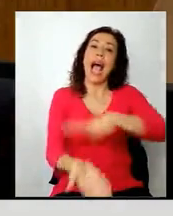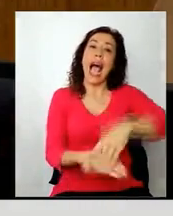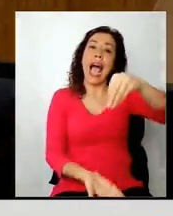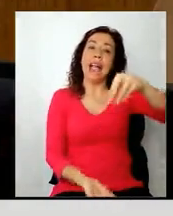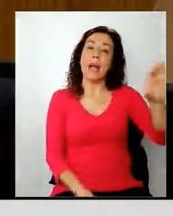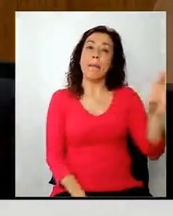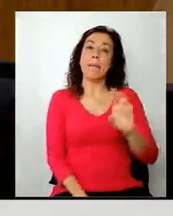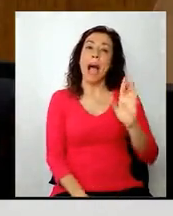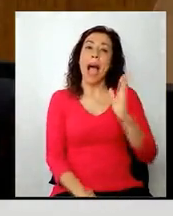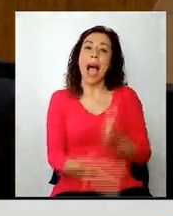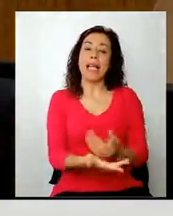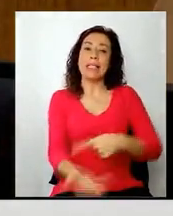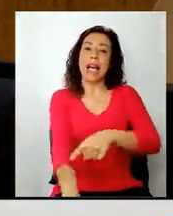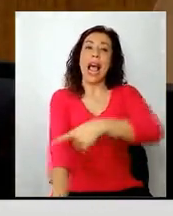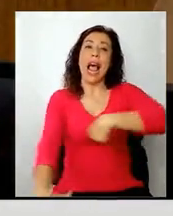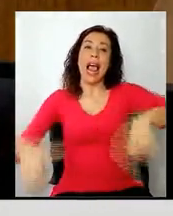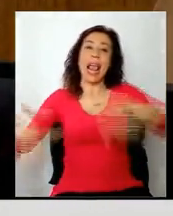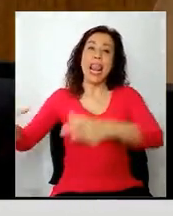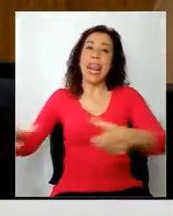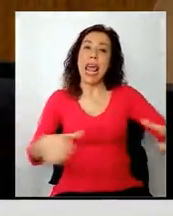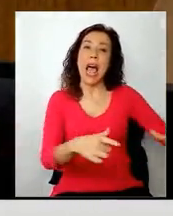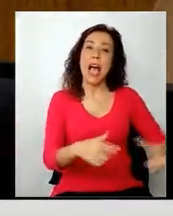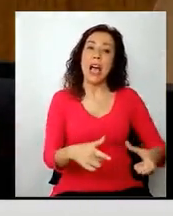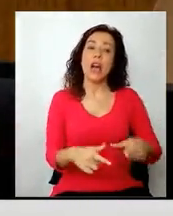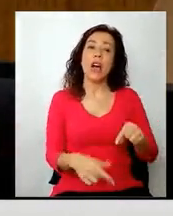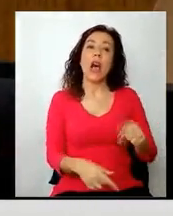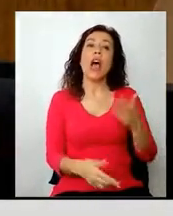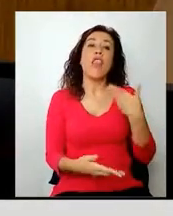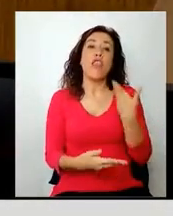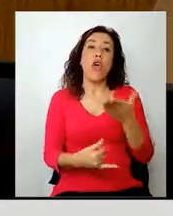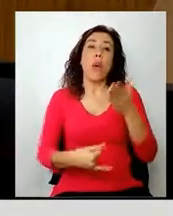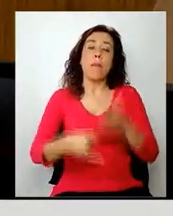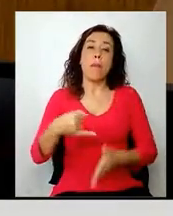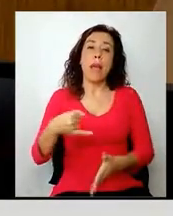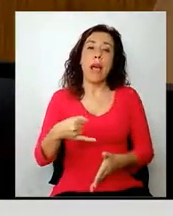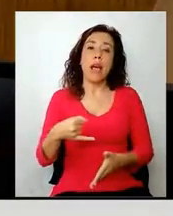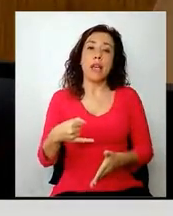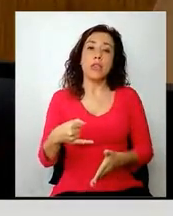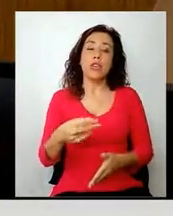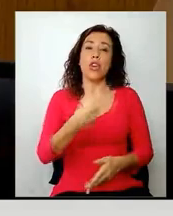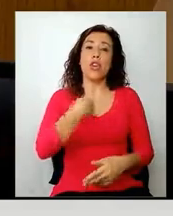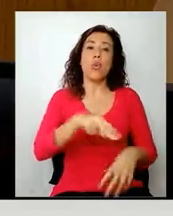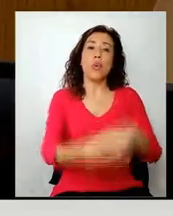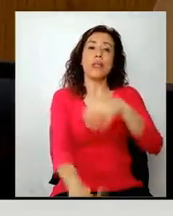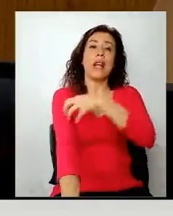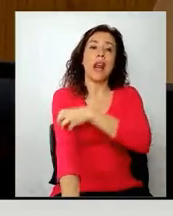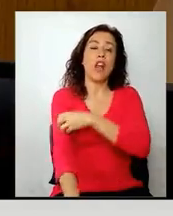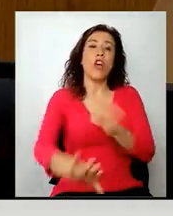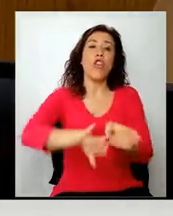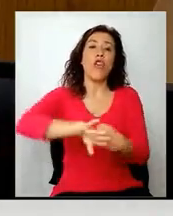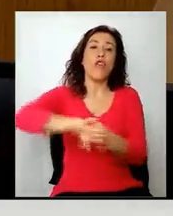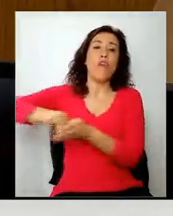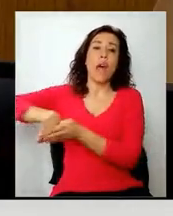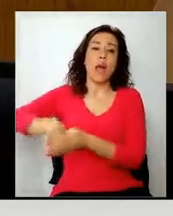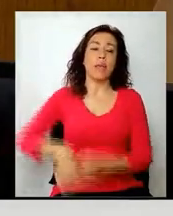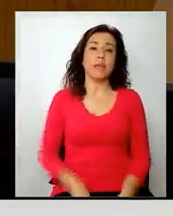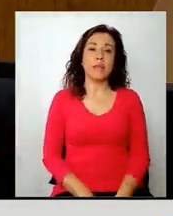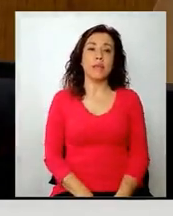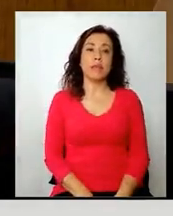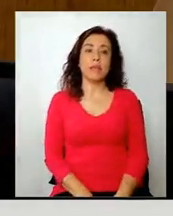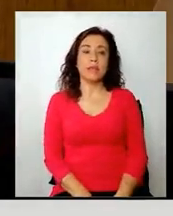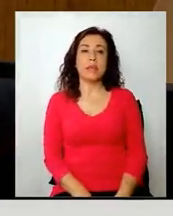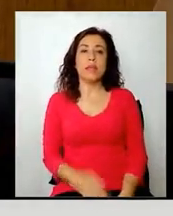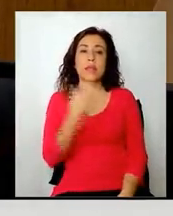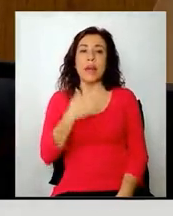hasta los lagos exceptuando tarapacá se dio esos plazos y nuestra región fue excluida en ese sentido además Solicito